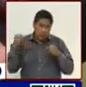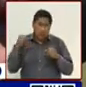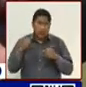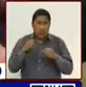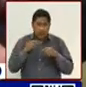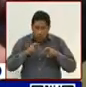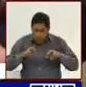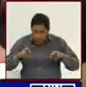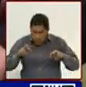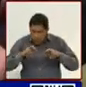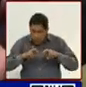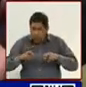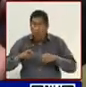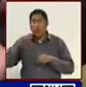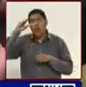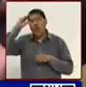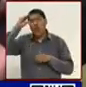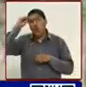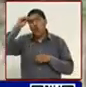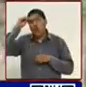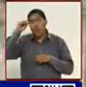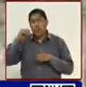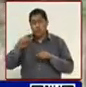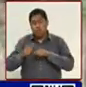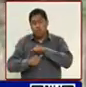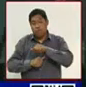Frecuentaba este señor a la Oxis.